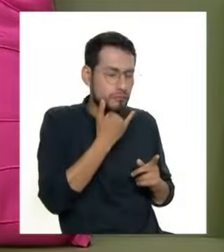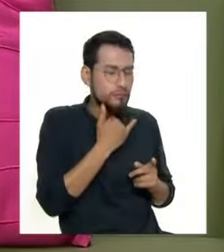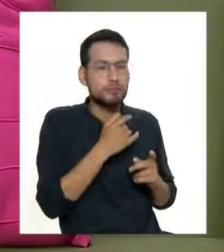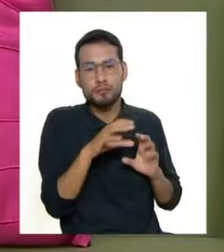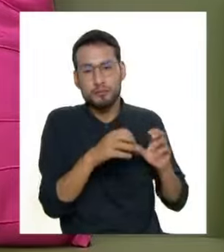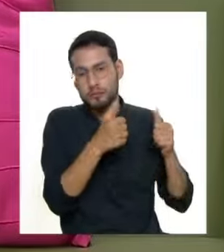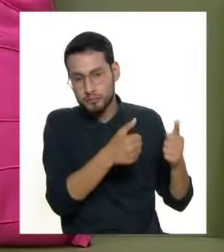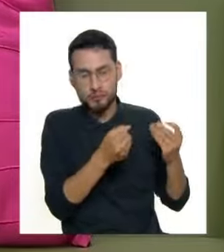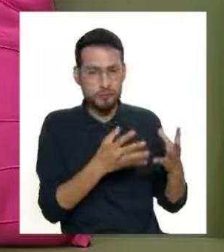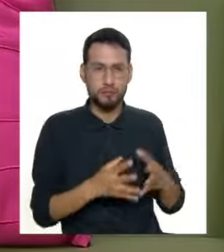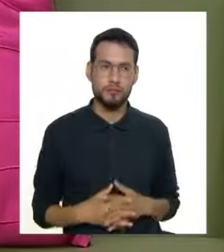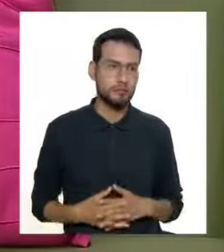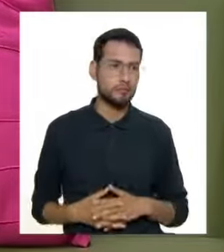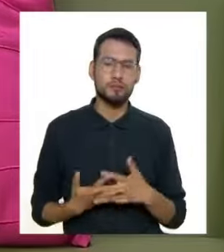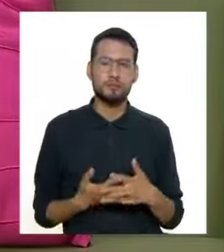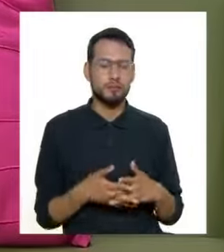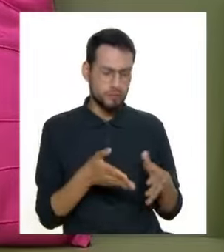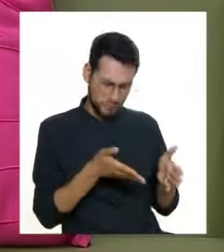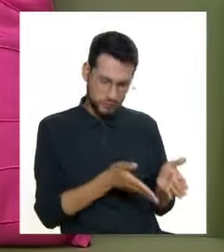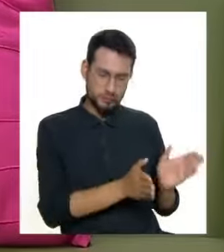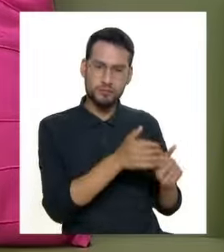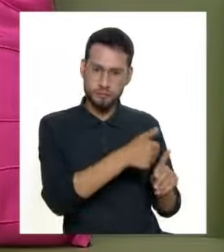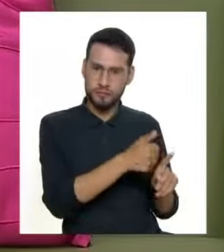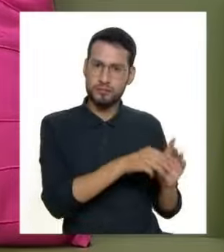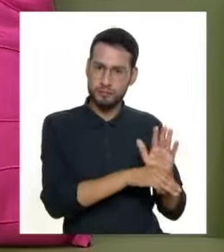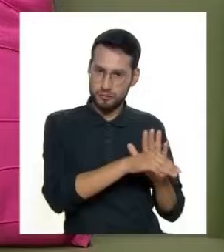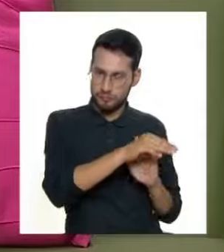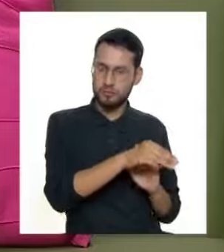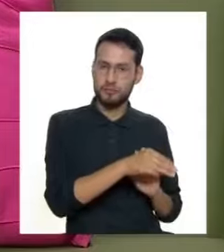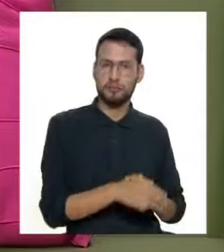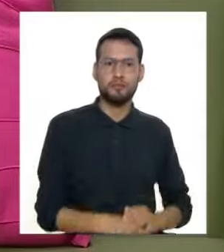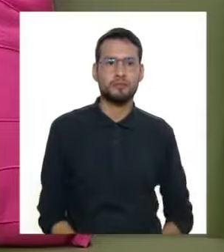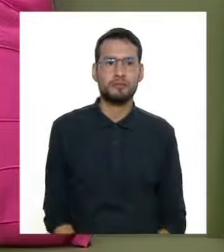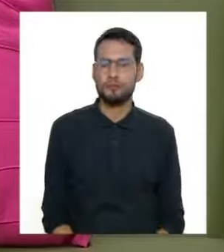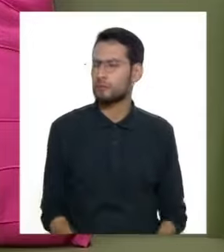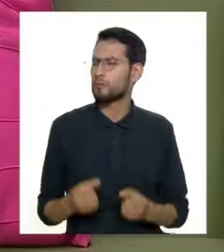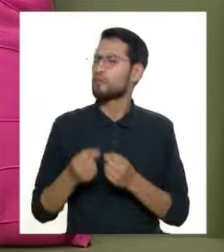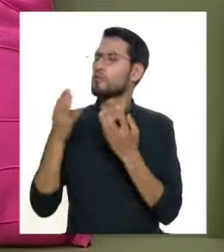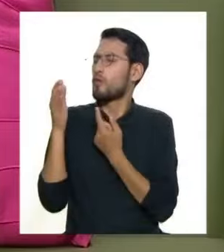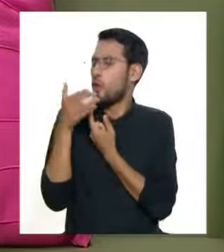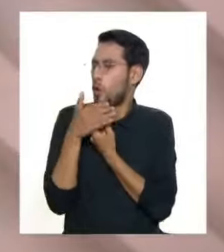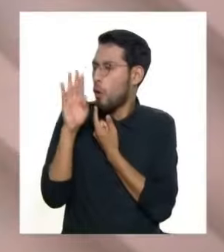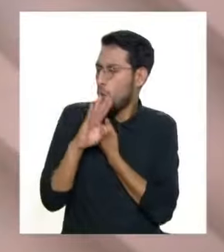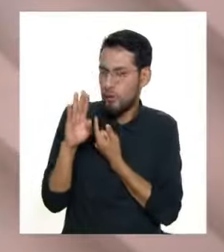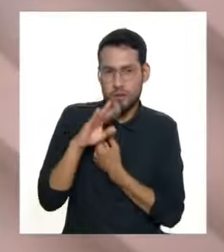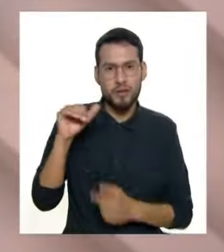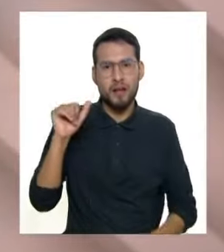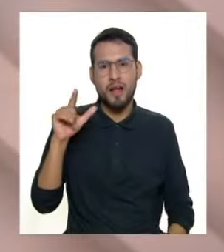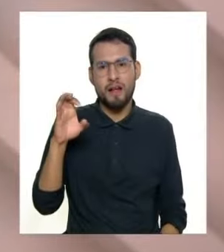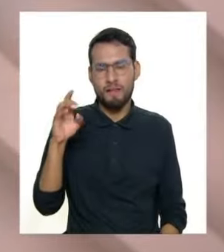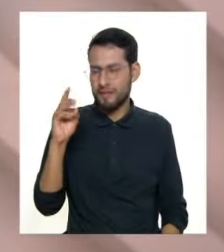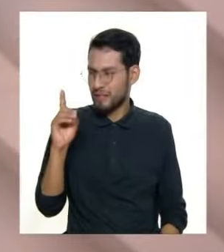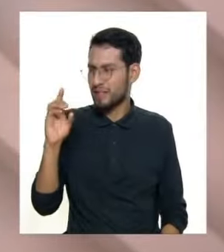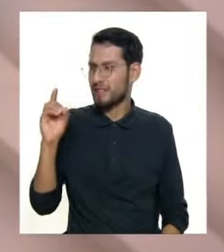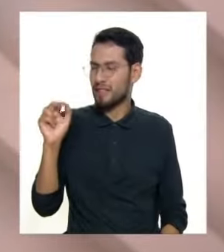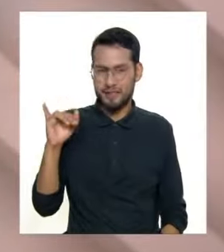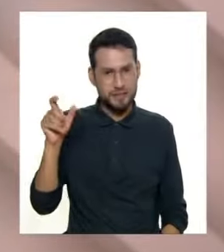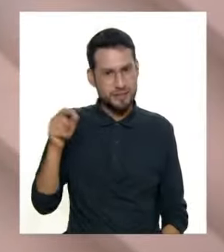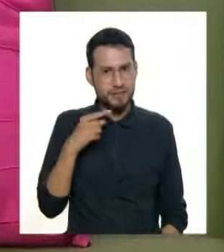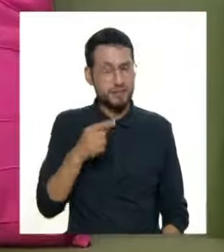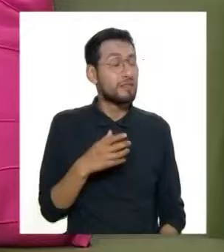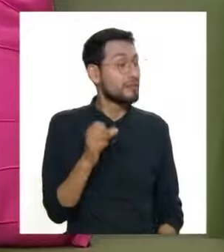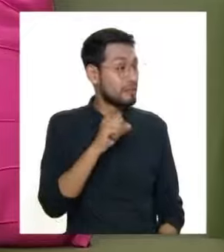cosas bien y dejarlo ahí, que él madure o ella madure. La sobreprotección, ¿no? De la que habla Alfred Adler. Exactamente. Sí, fíjate